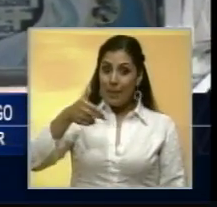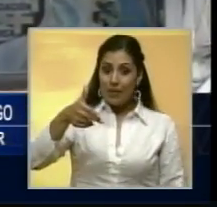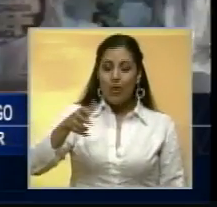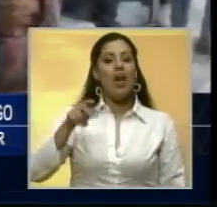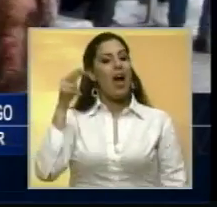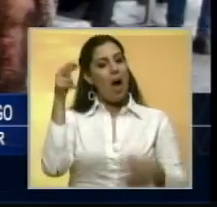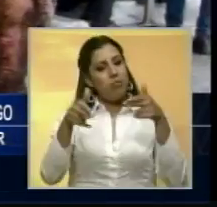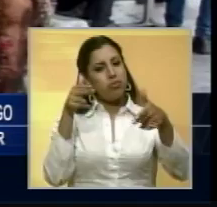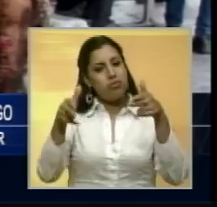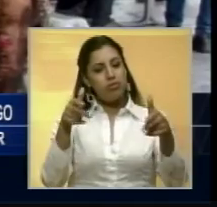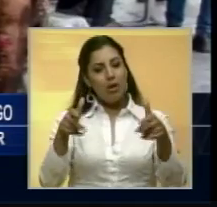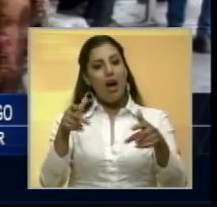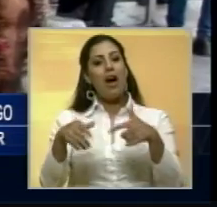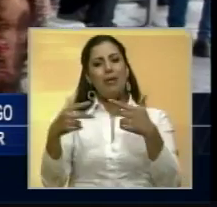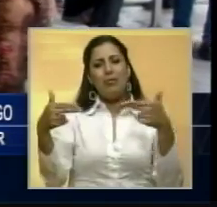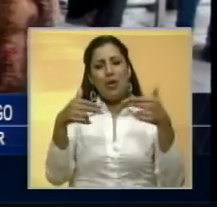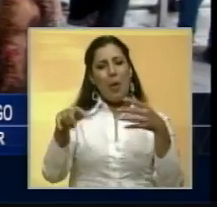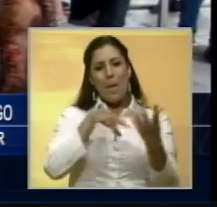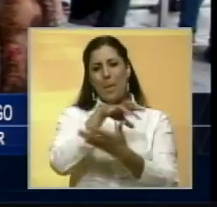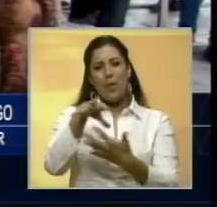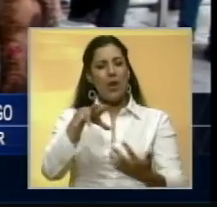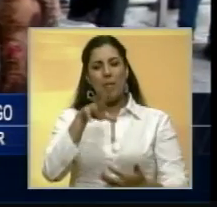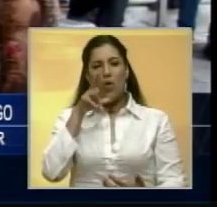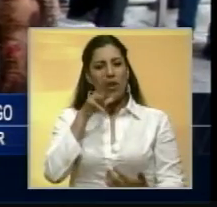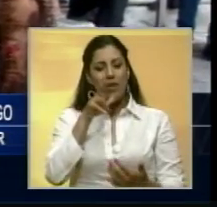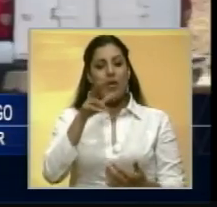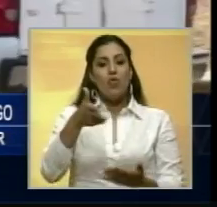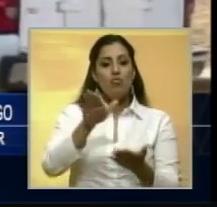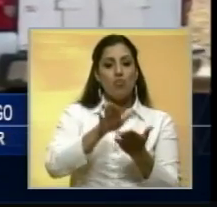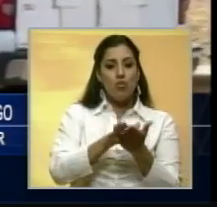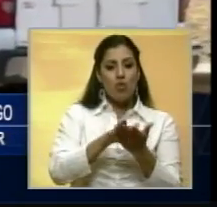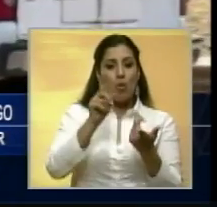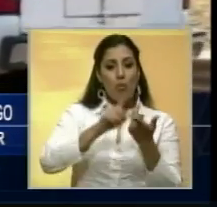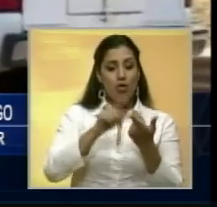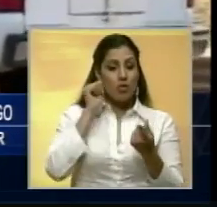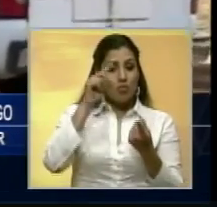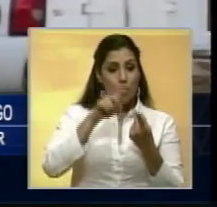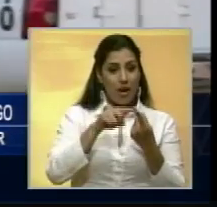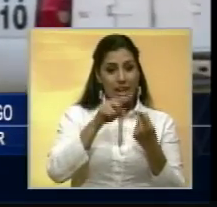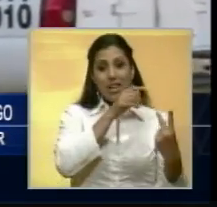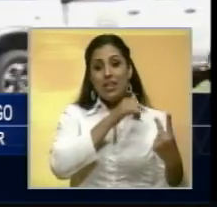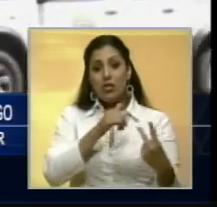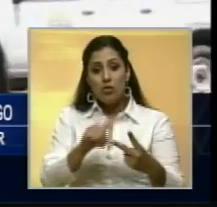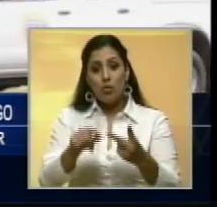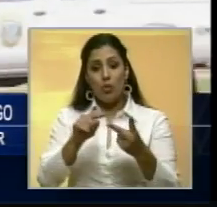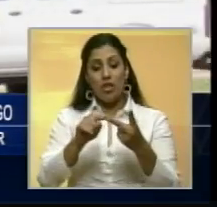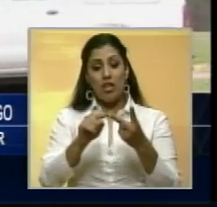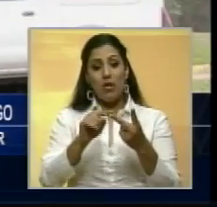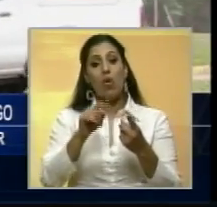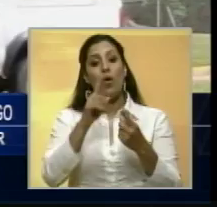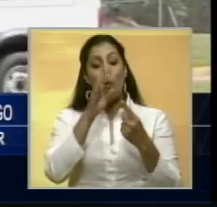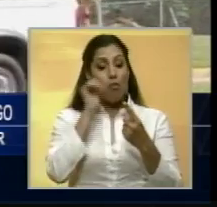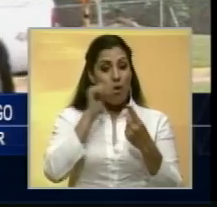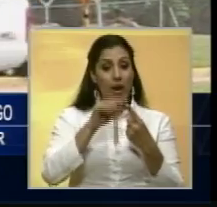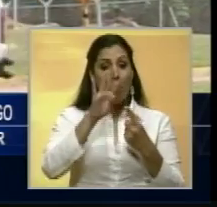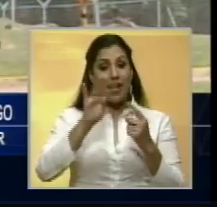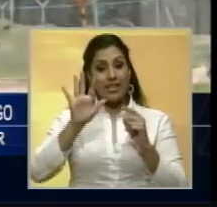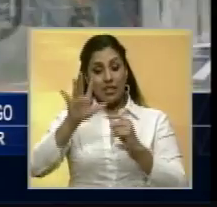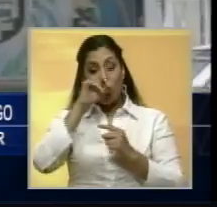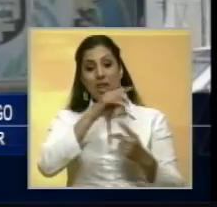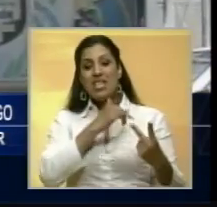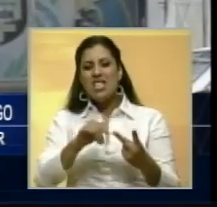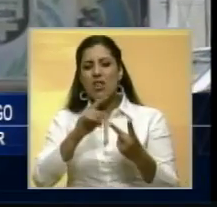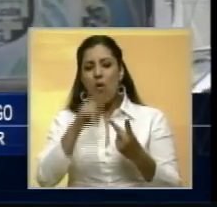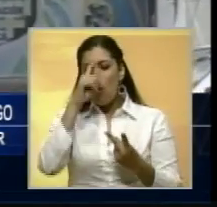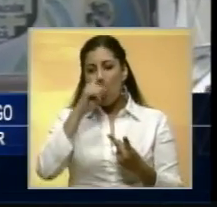fuego contra este, lo que produjo un enfrentamiento en el cual murió Amila Ahojdelin, de 45 años, y su